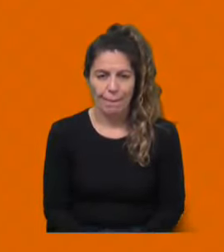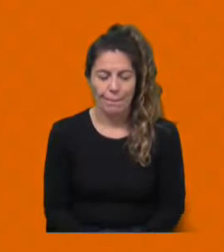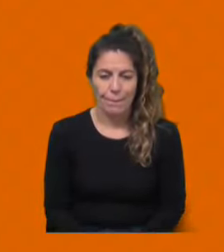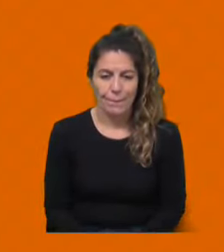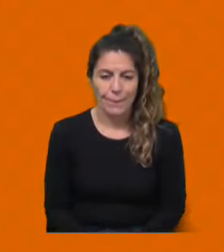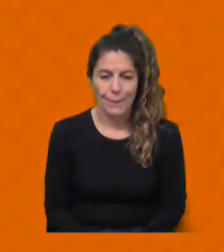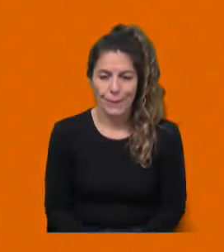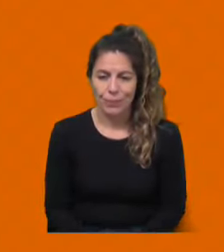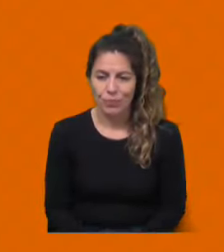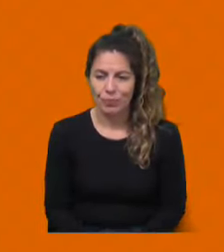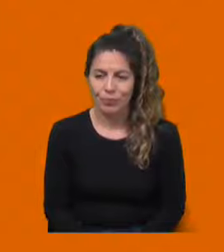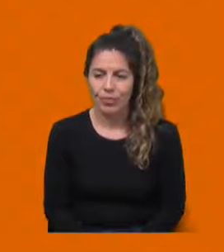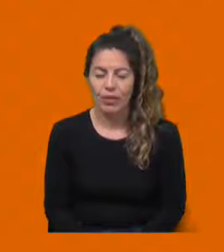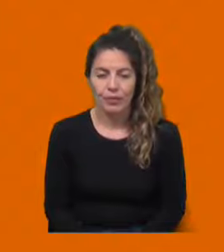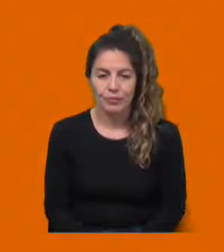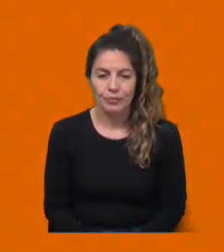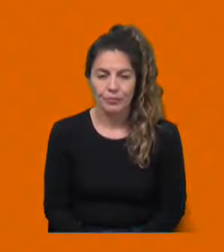Bueno, me parece que estamos... La imagen del país.